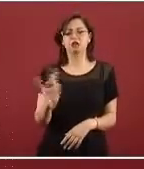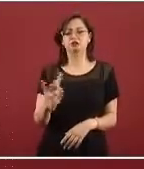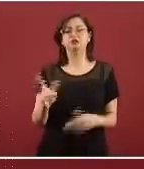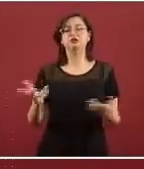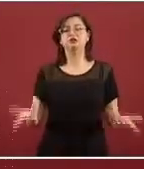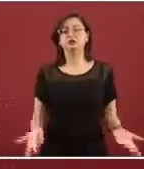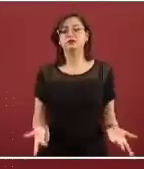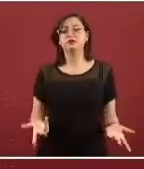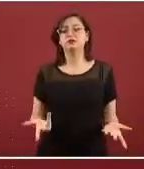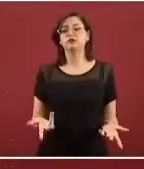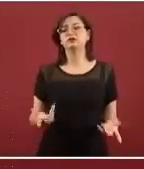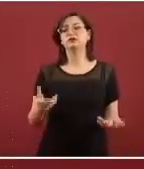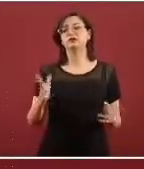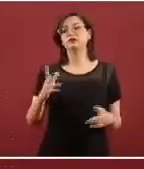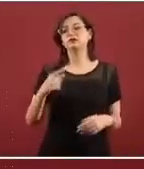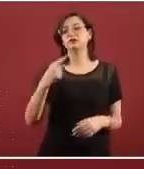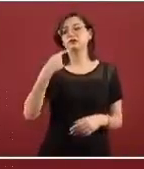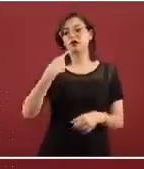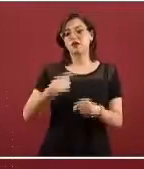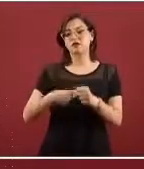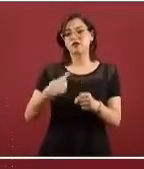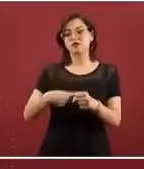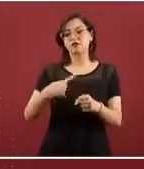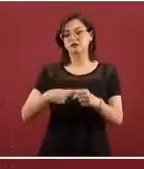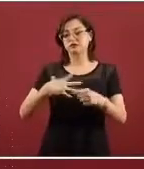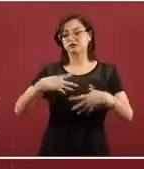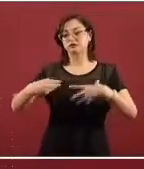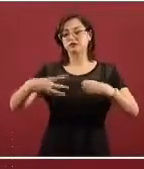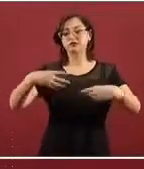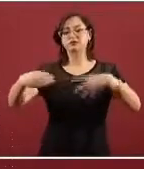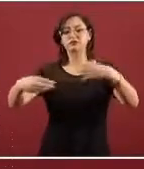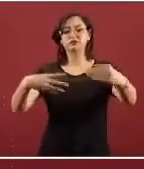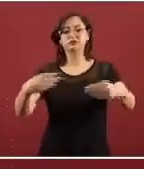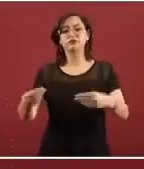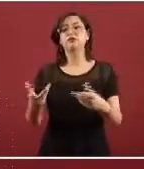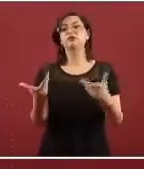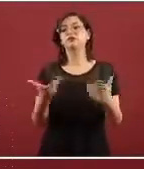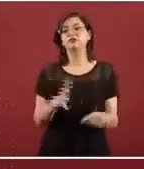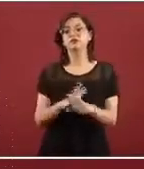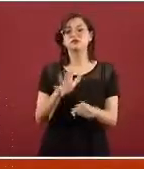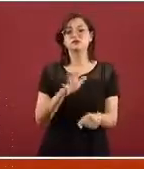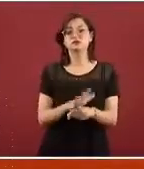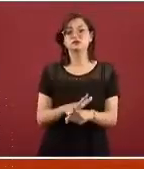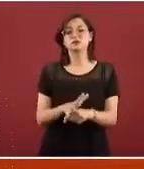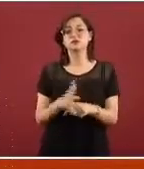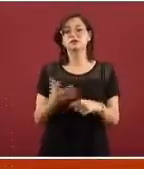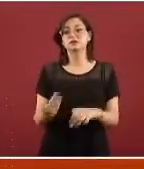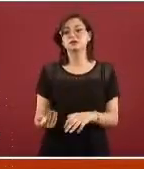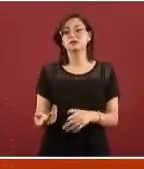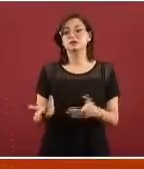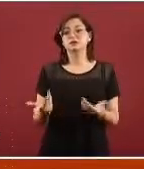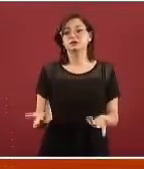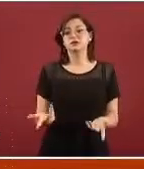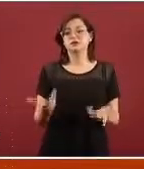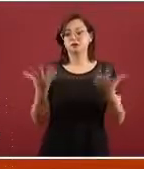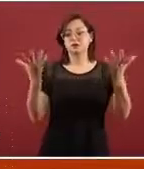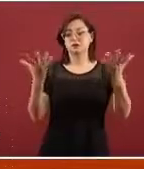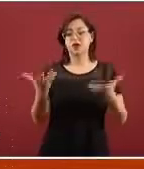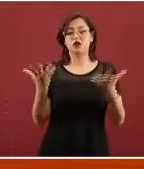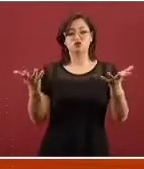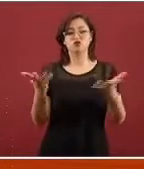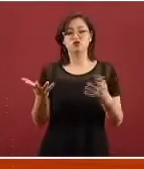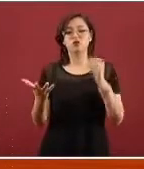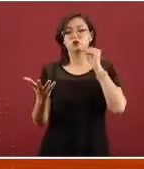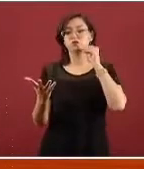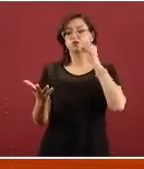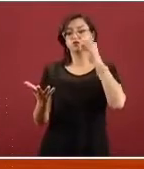dicho muchas veces, por la vía respiratoria, y esta vía respiratoria puede ser el contacto indirecto a través de las manos, por